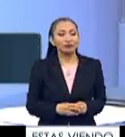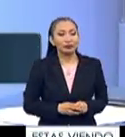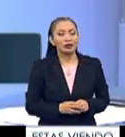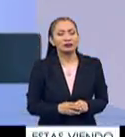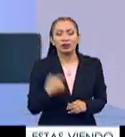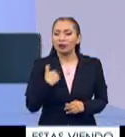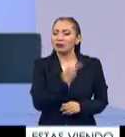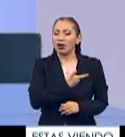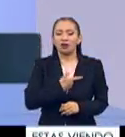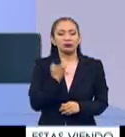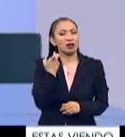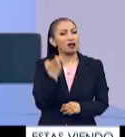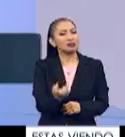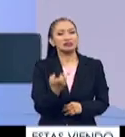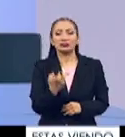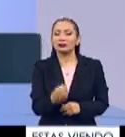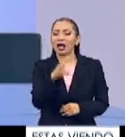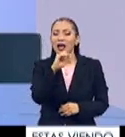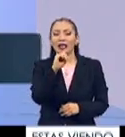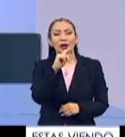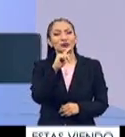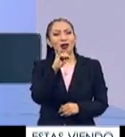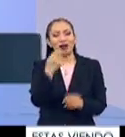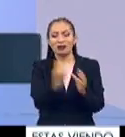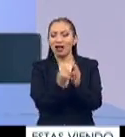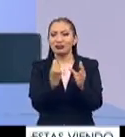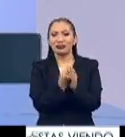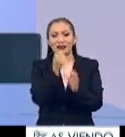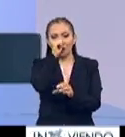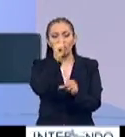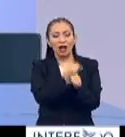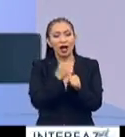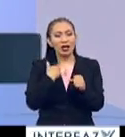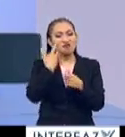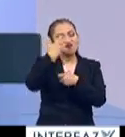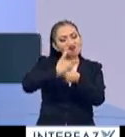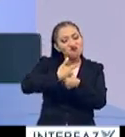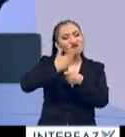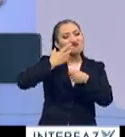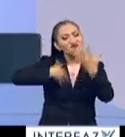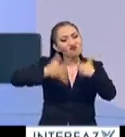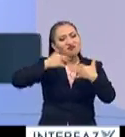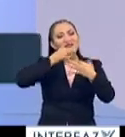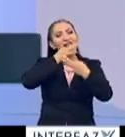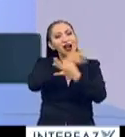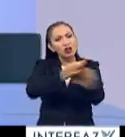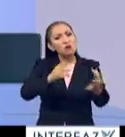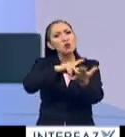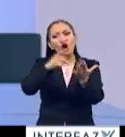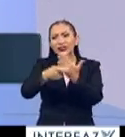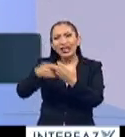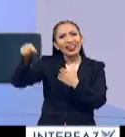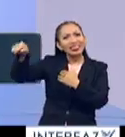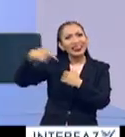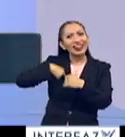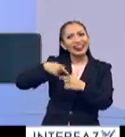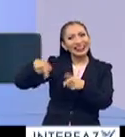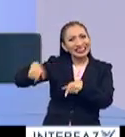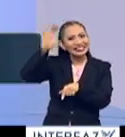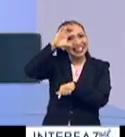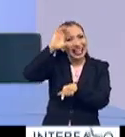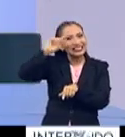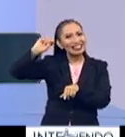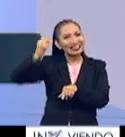me encanta hacer estas cápsulas. En las clases de secundaria, pues he incluido así anuncios de proyectos STEM, ¿no? De